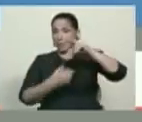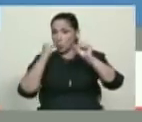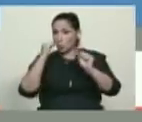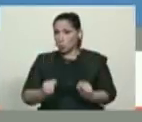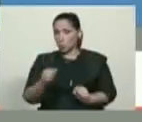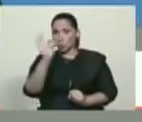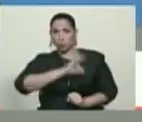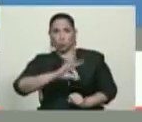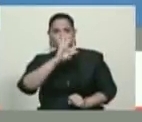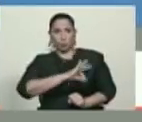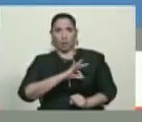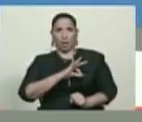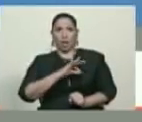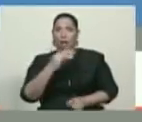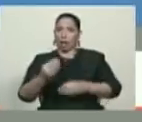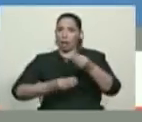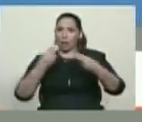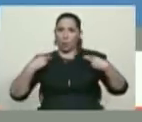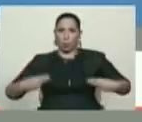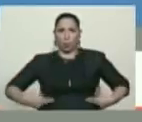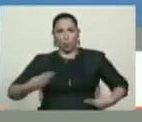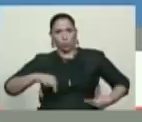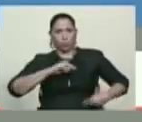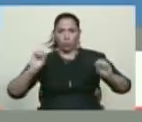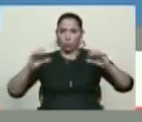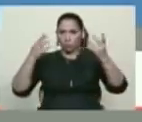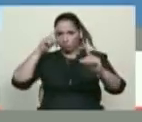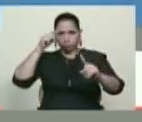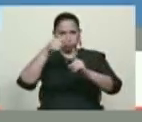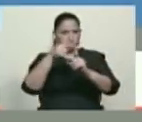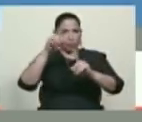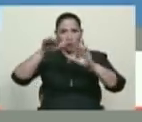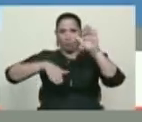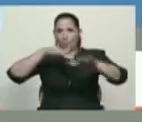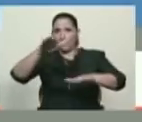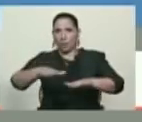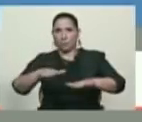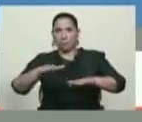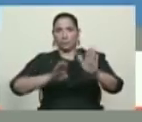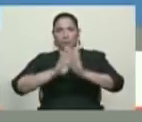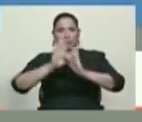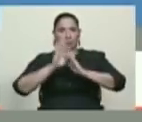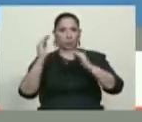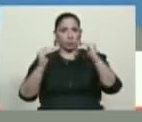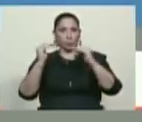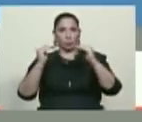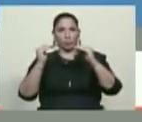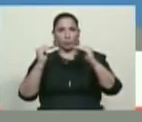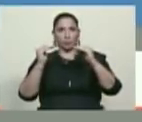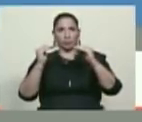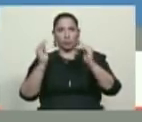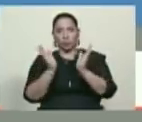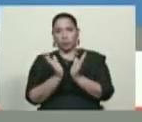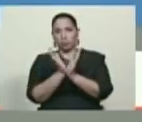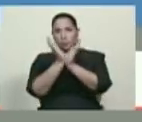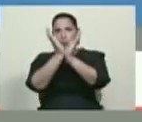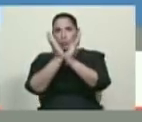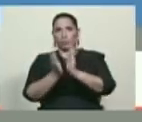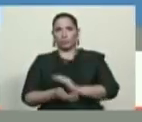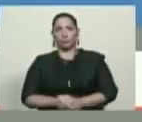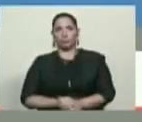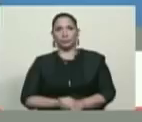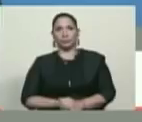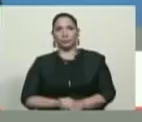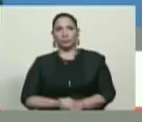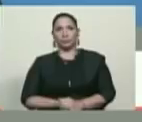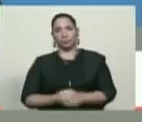social la que habría en la humanidad si logramos llevar adelante los objetivos de desarrollo sostenible de Naciones Unidas. Por eso es